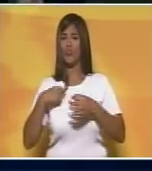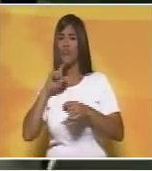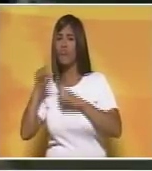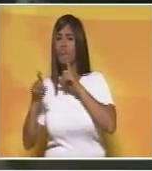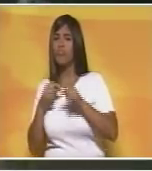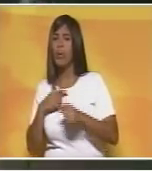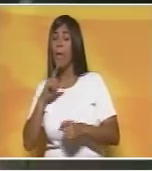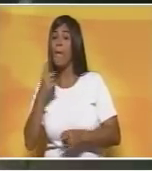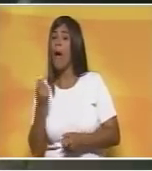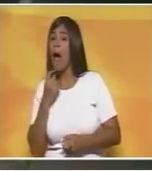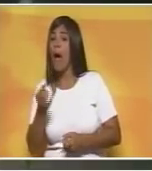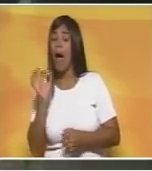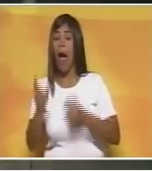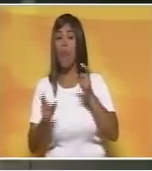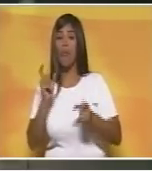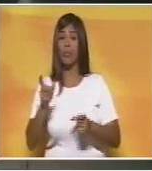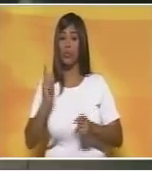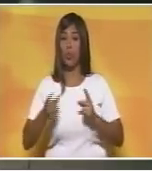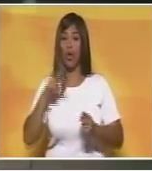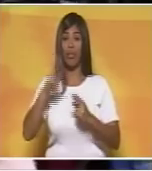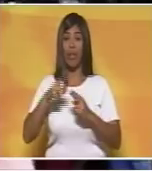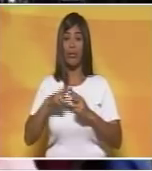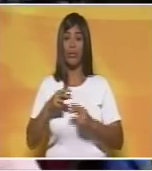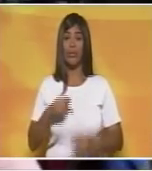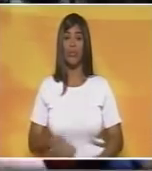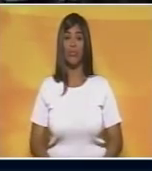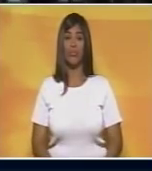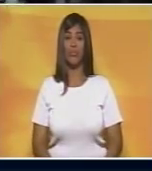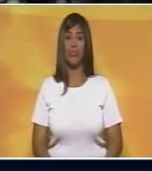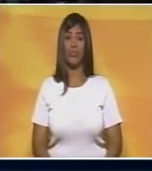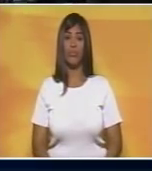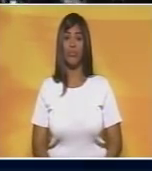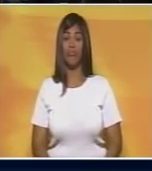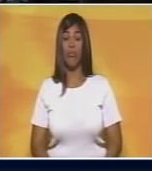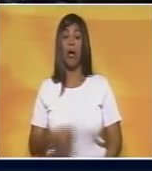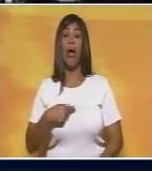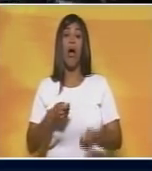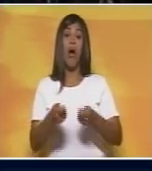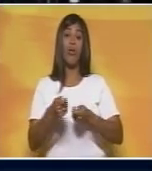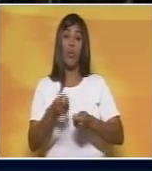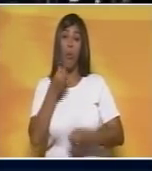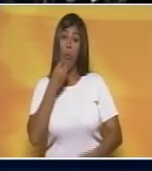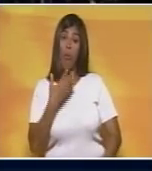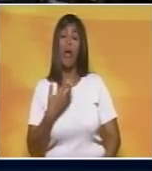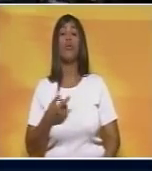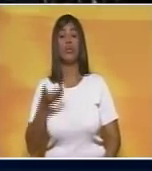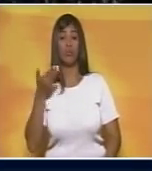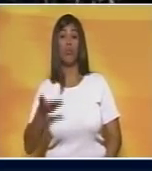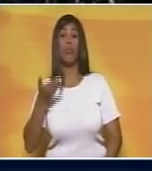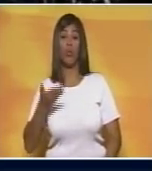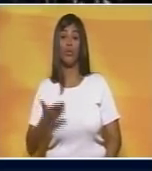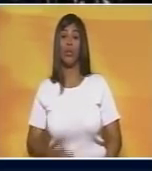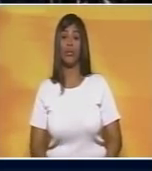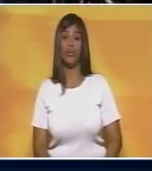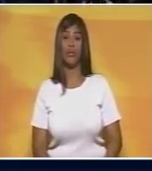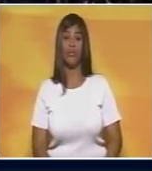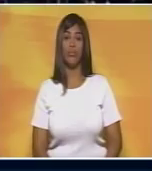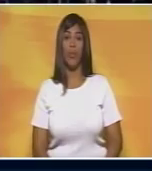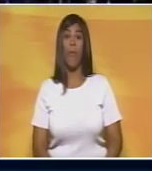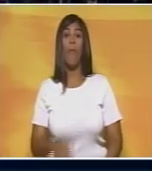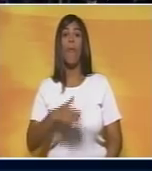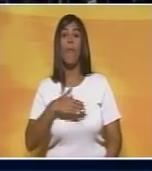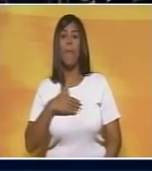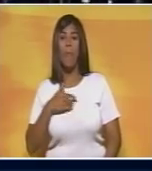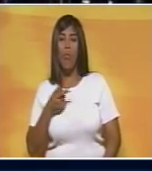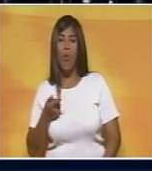algunos tachirenses y esto fue lo que opinaron. Que se estén haciendo esos buenos controles sería muy bueno. Y así se para